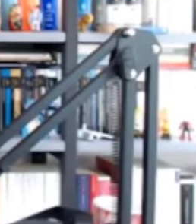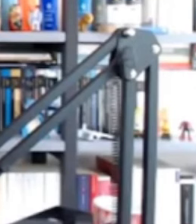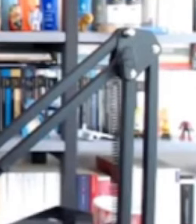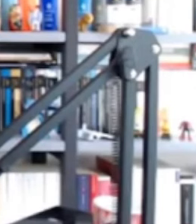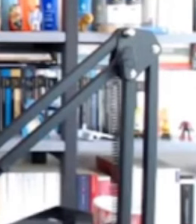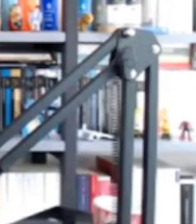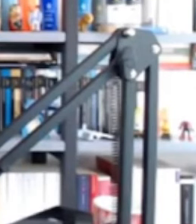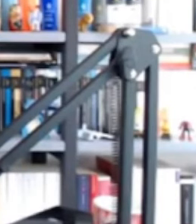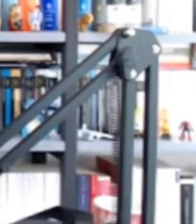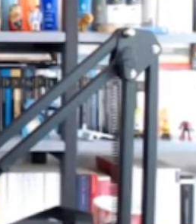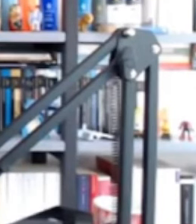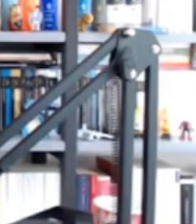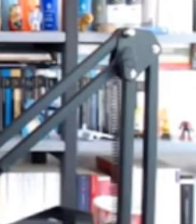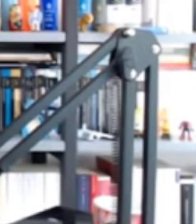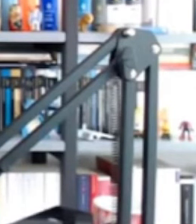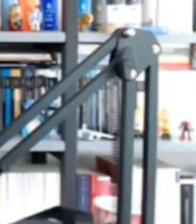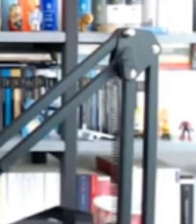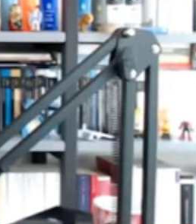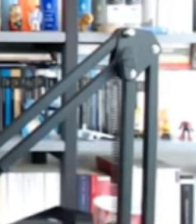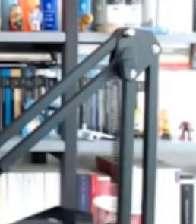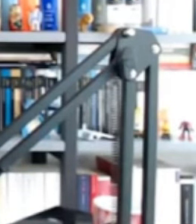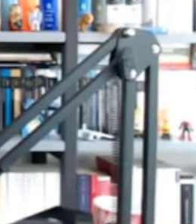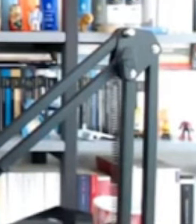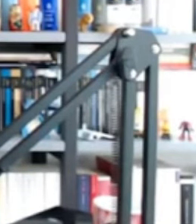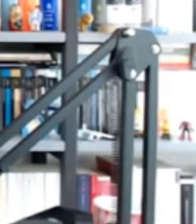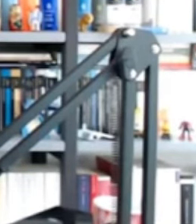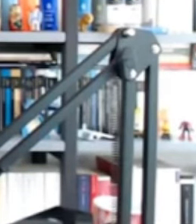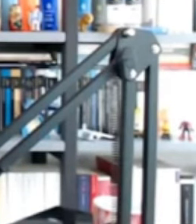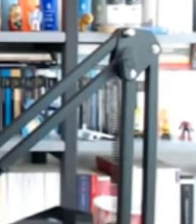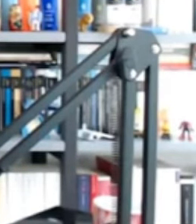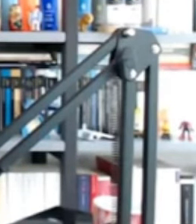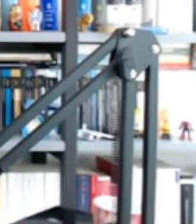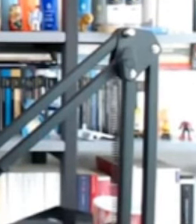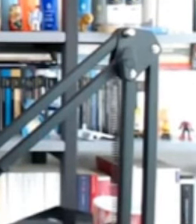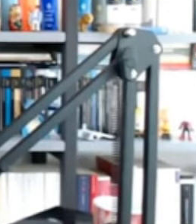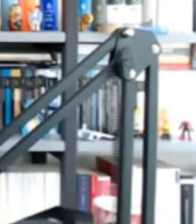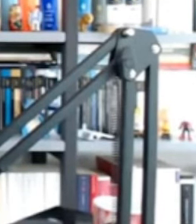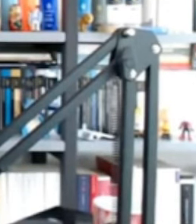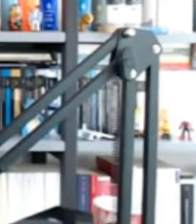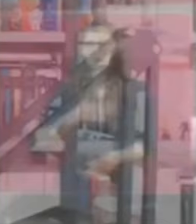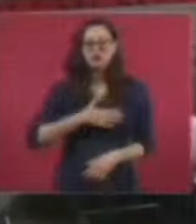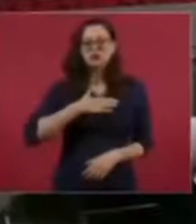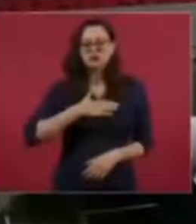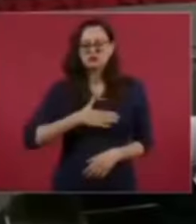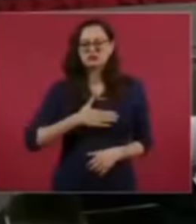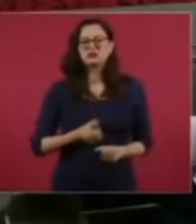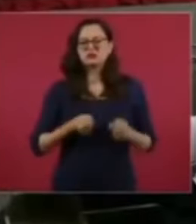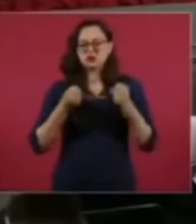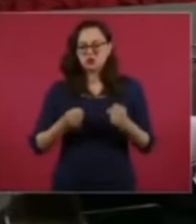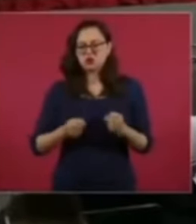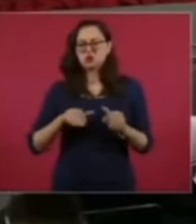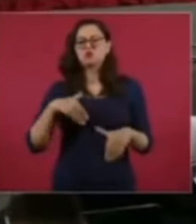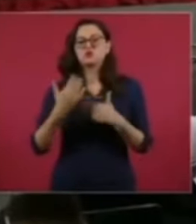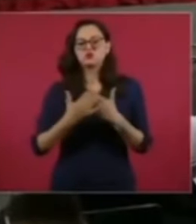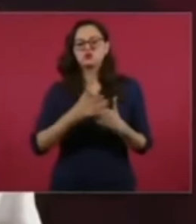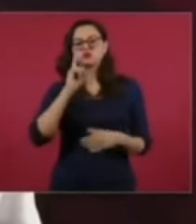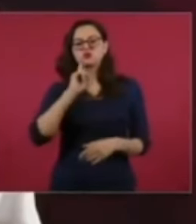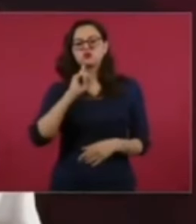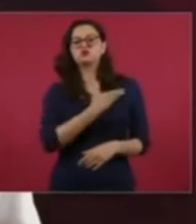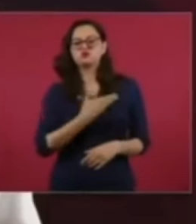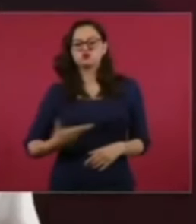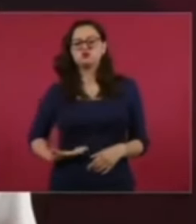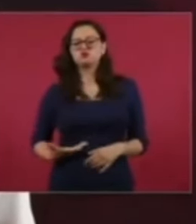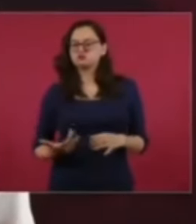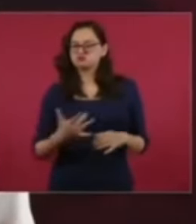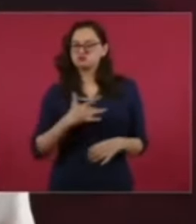tren Maya lo cual es ella ella hace junto con otros otros otras personalidades cotidianamente pero en